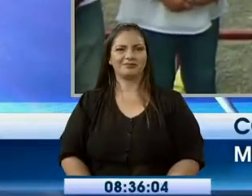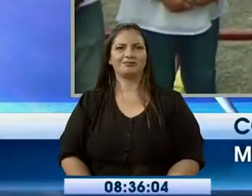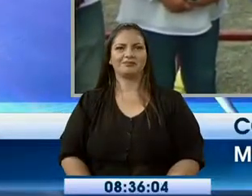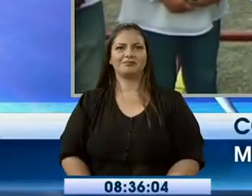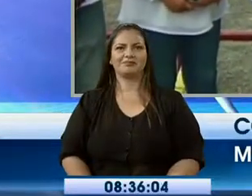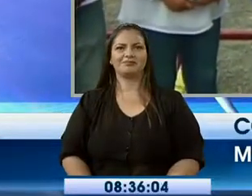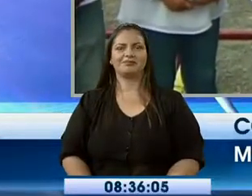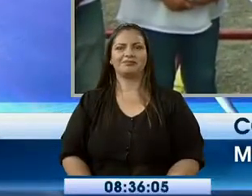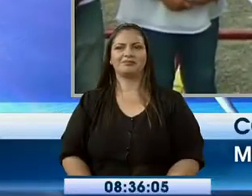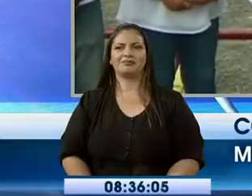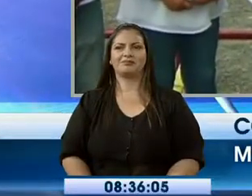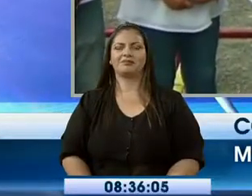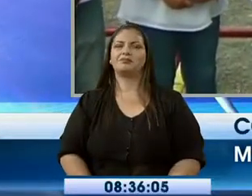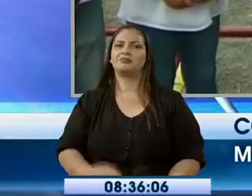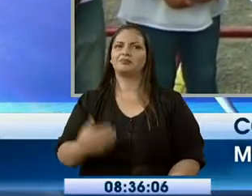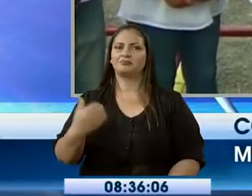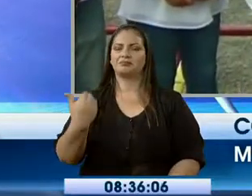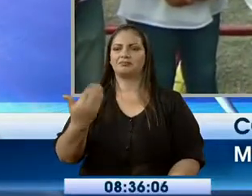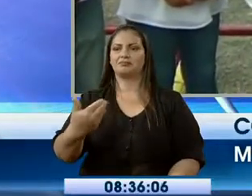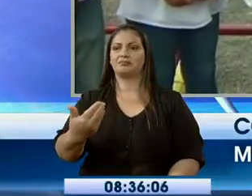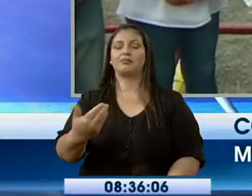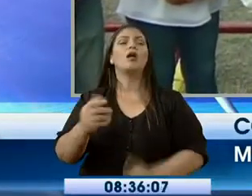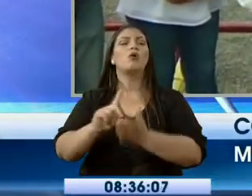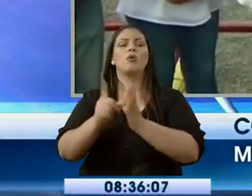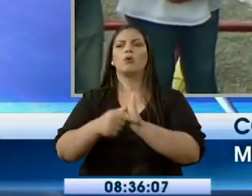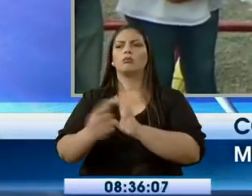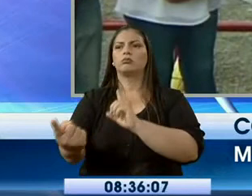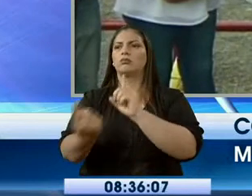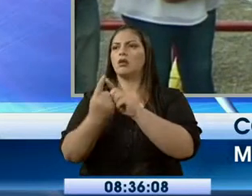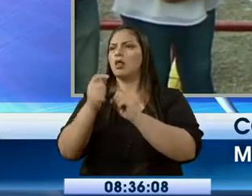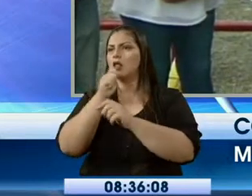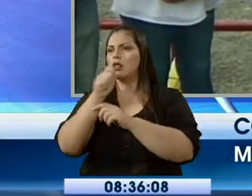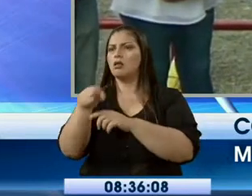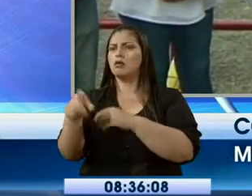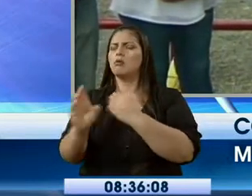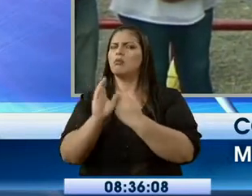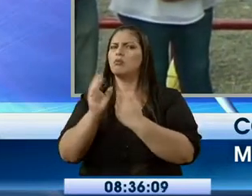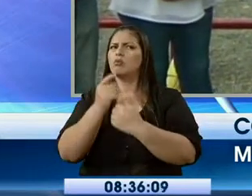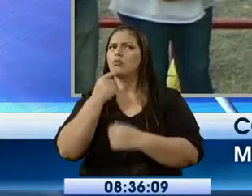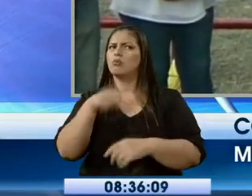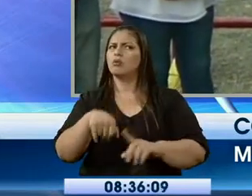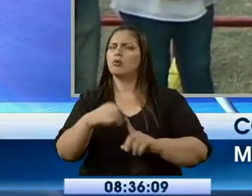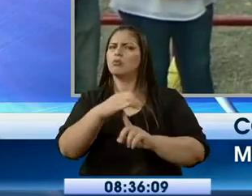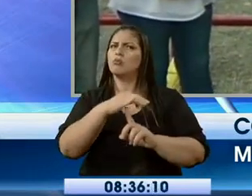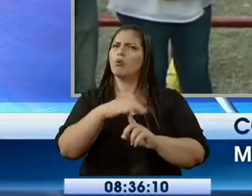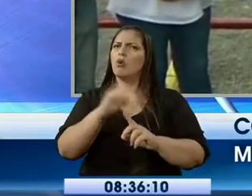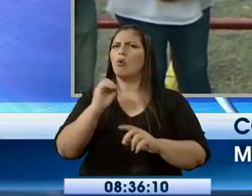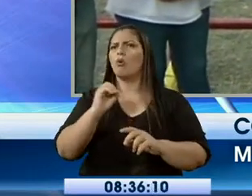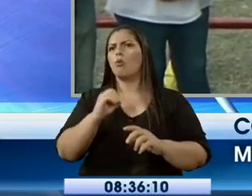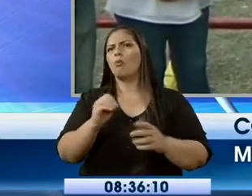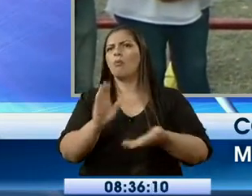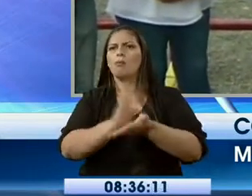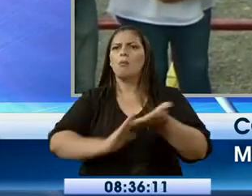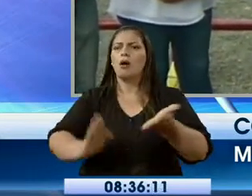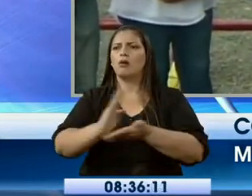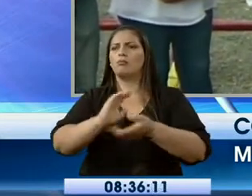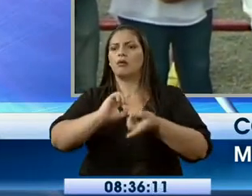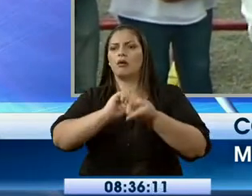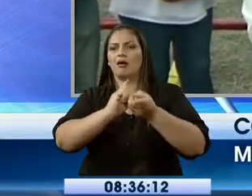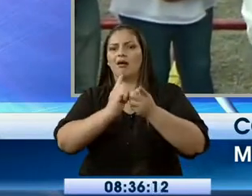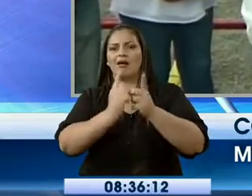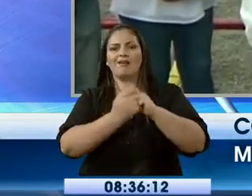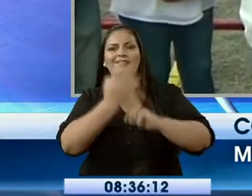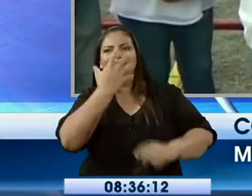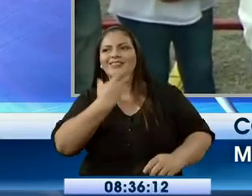los próximos barrios, porque este concurso, Mejoremos Nuestro Parque, como el concurso Mejoremos Nuestra Cuadra, siguen de largo. Rosalena. Claro que